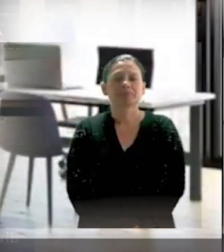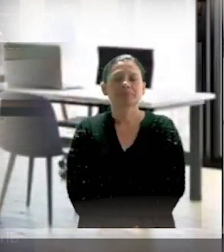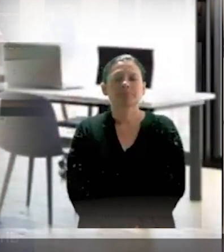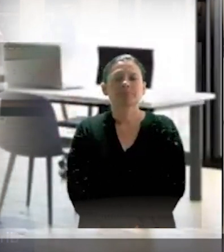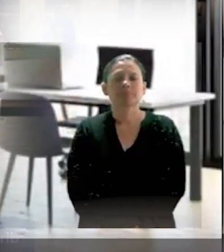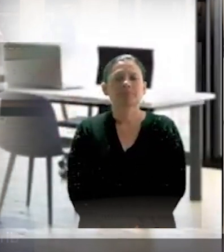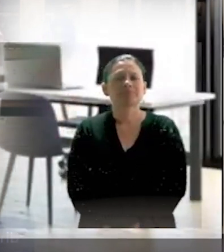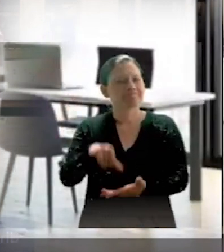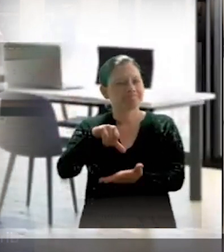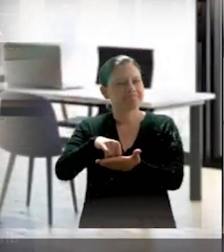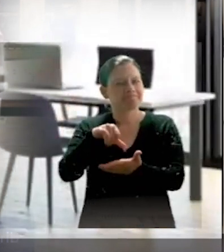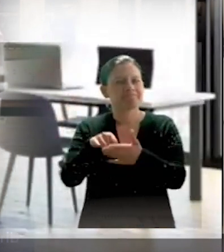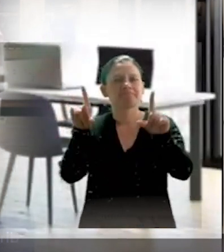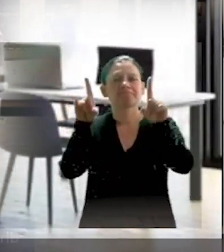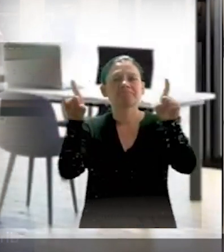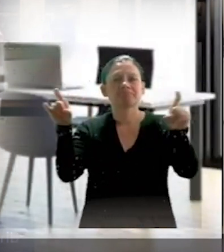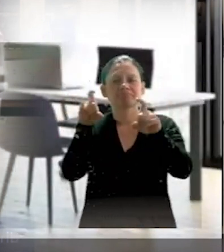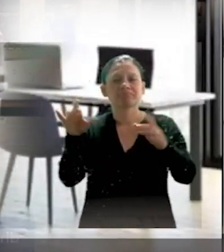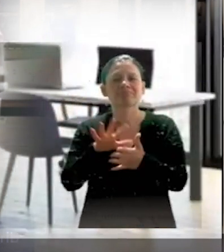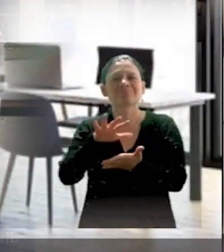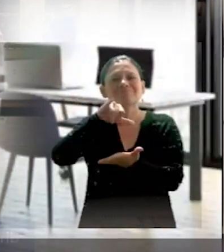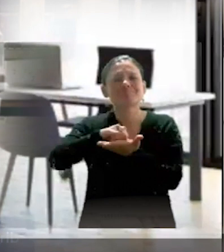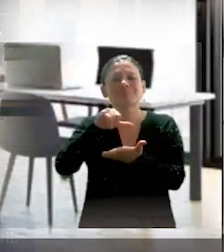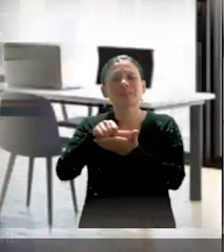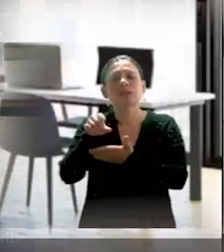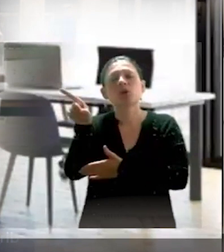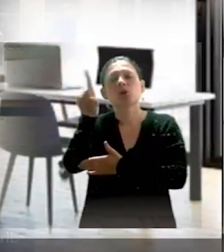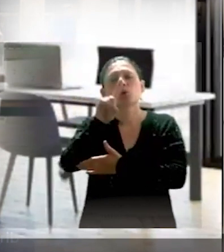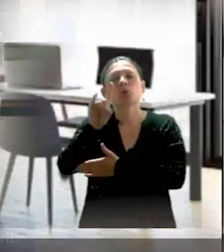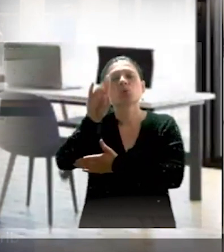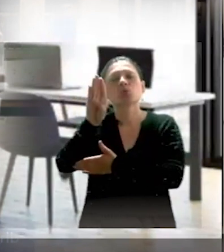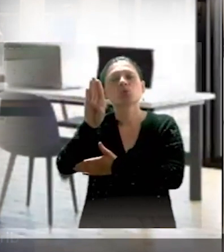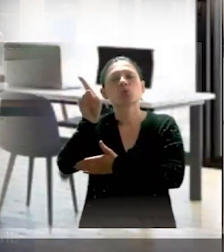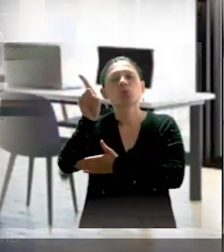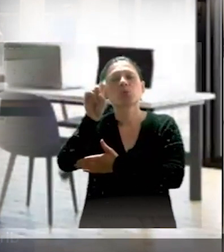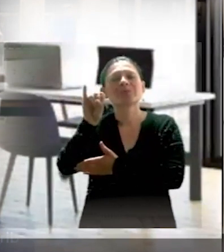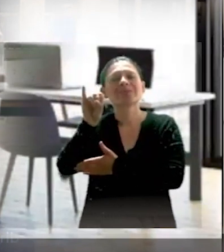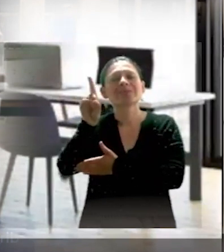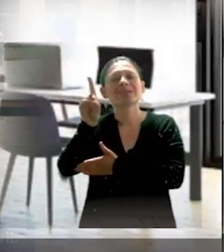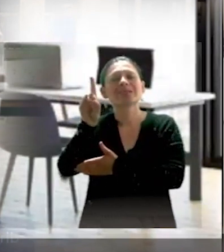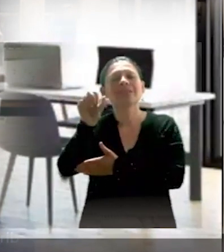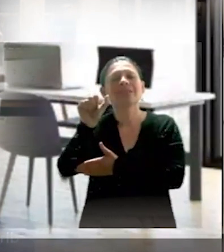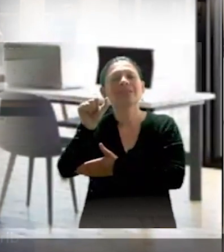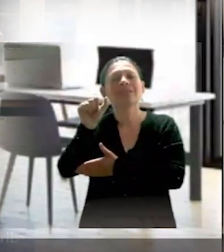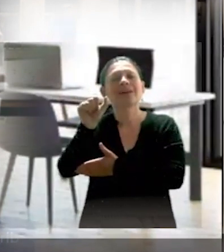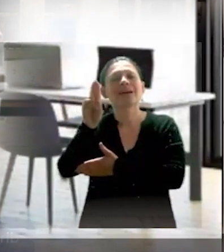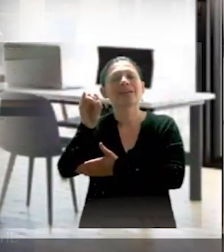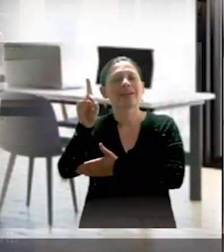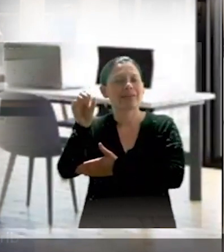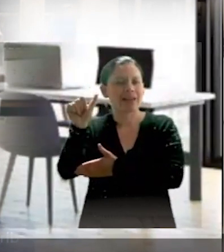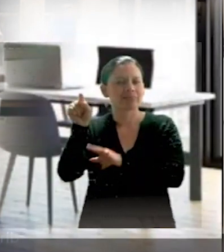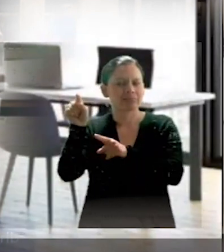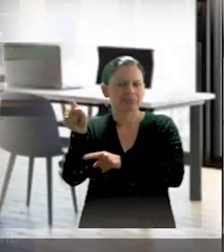Esto es en torno al tema de la subsidiariedad y lo plantea una persona que dice que un gran problema radica,